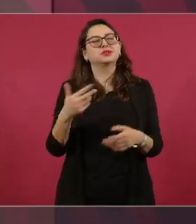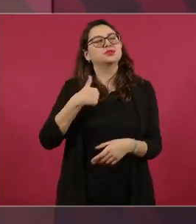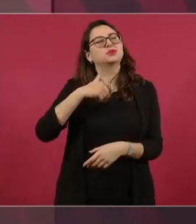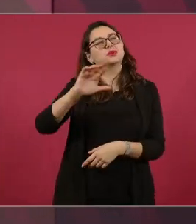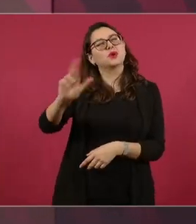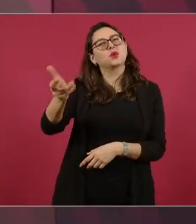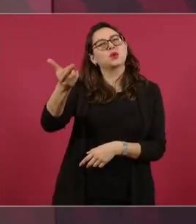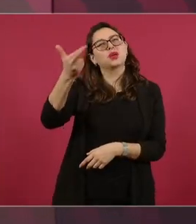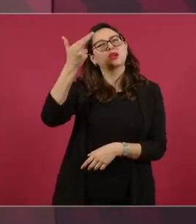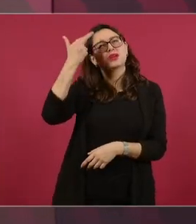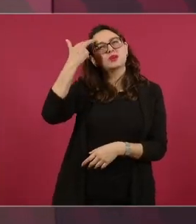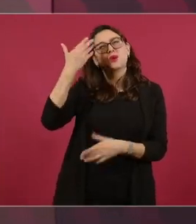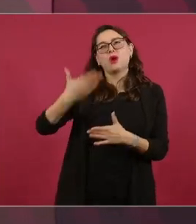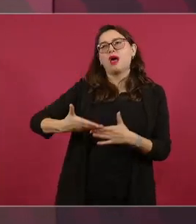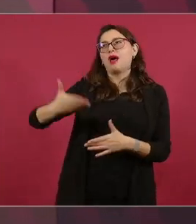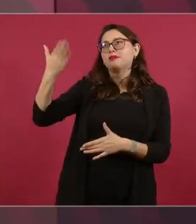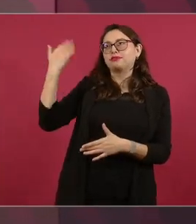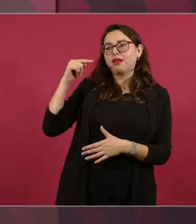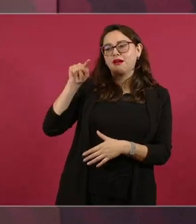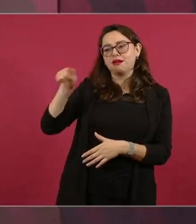un